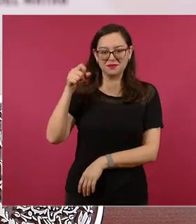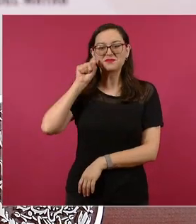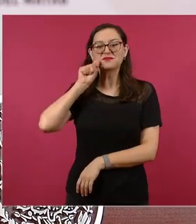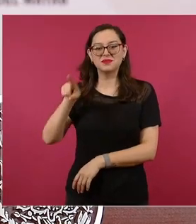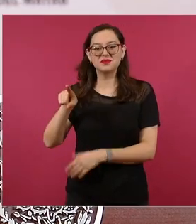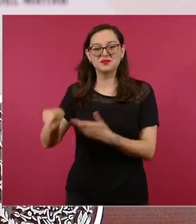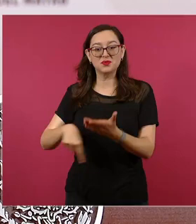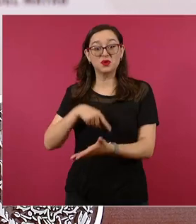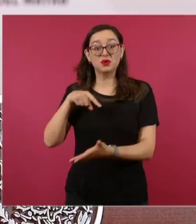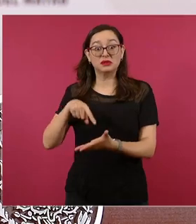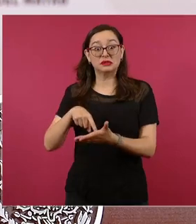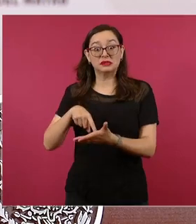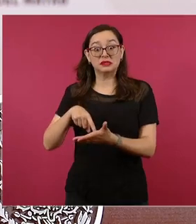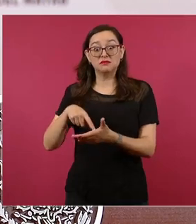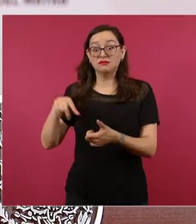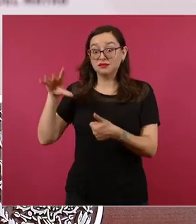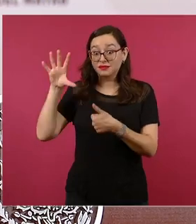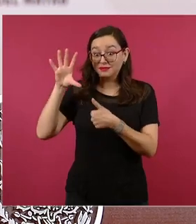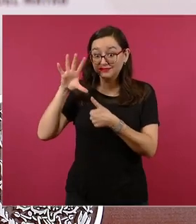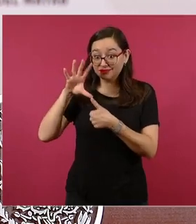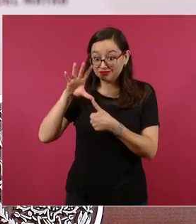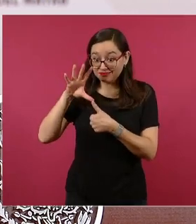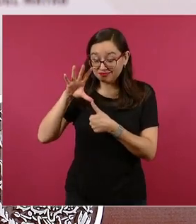y de América del Norte.